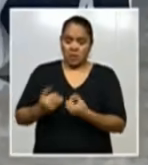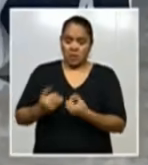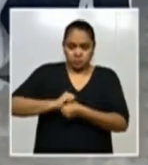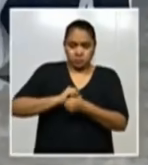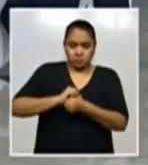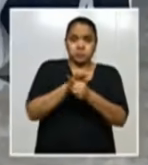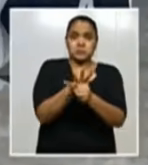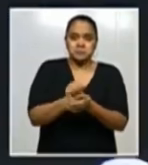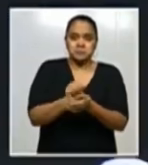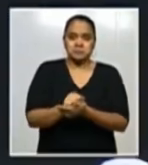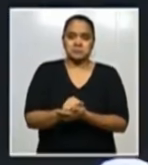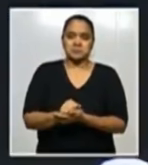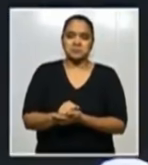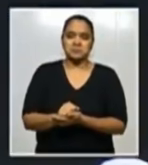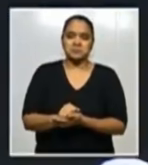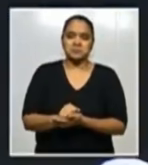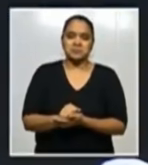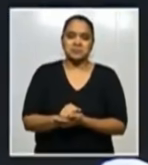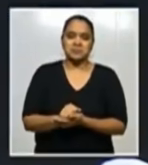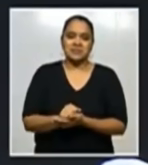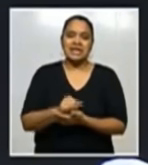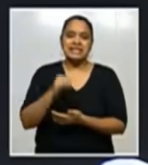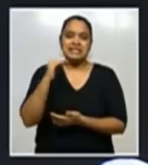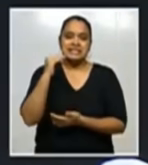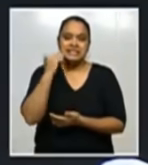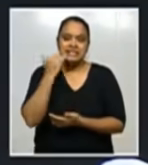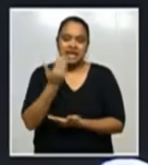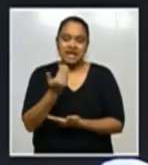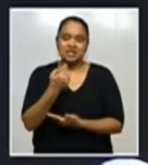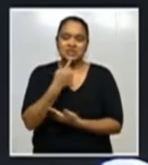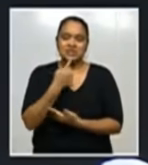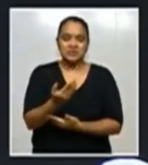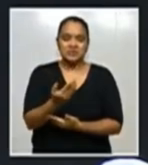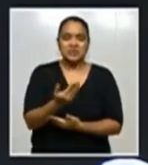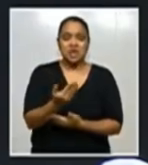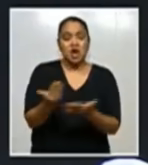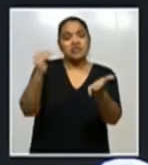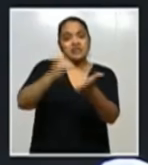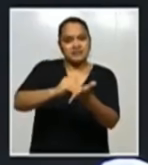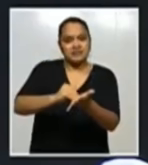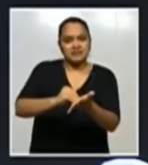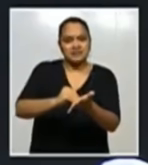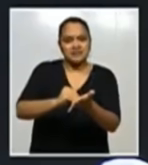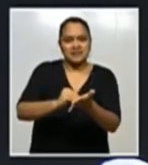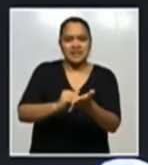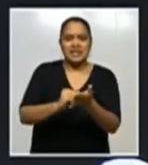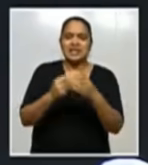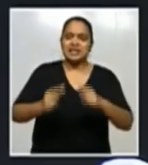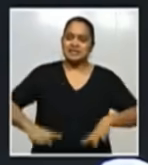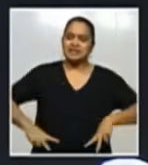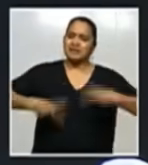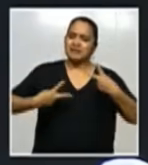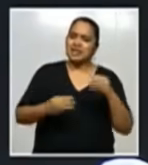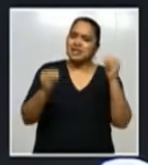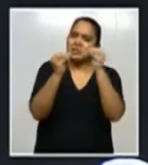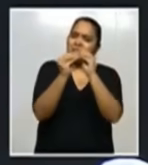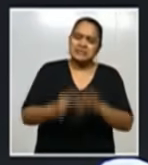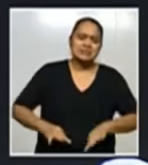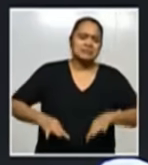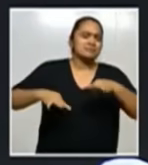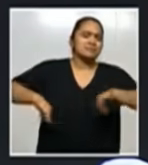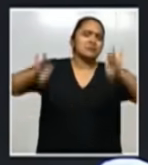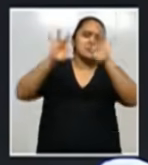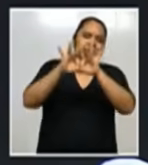Quiero repetir nuevamente algo. Mi interés primordial es la vida de los